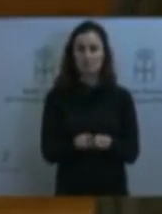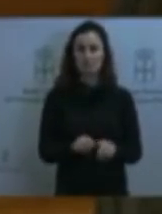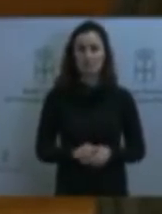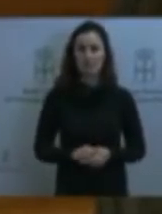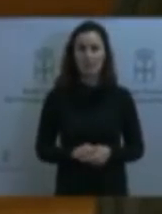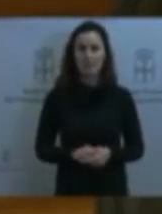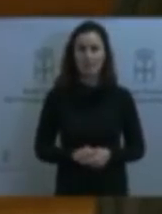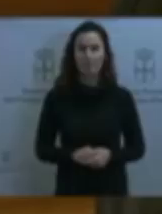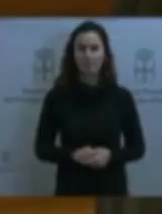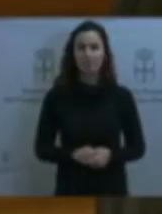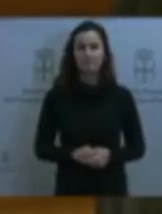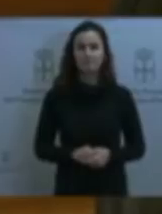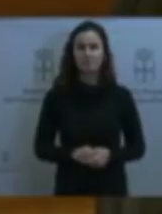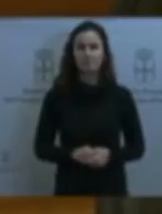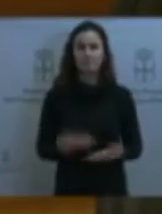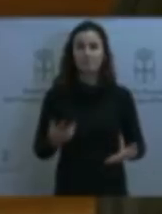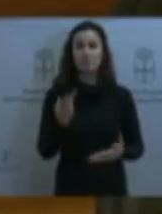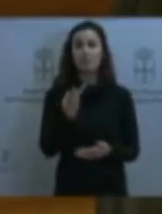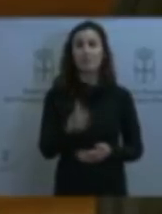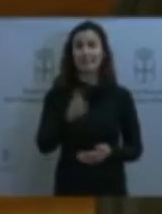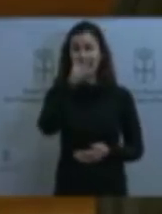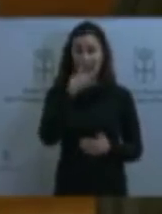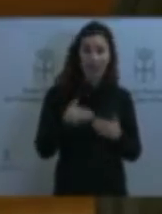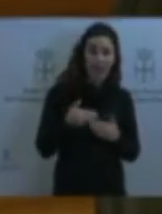20 años vendrá a decírselo, no se preocupe,